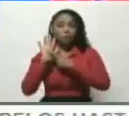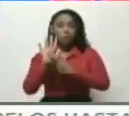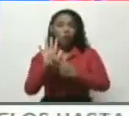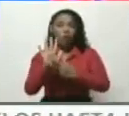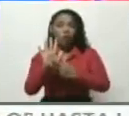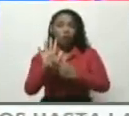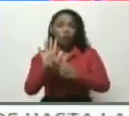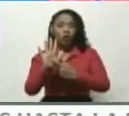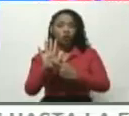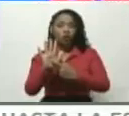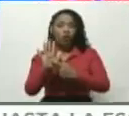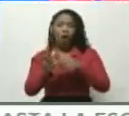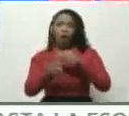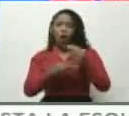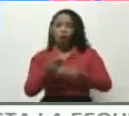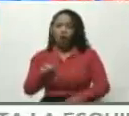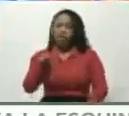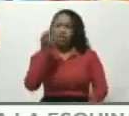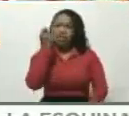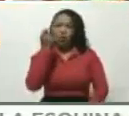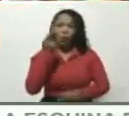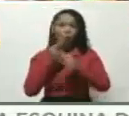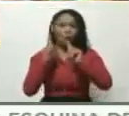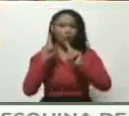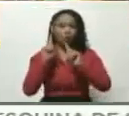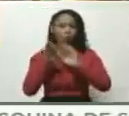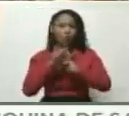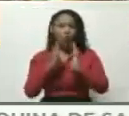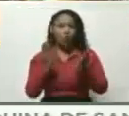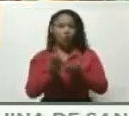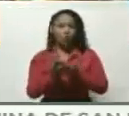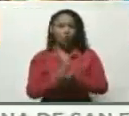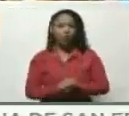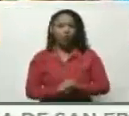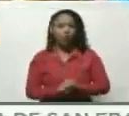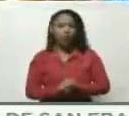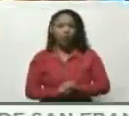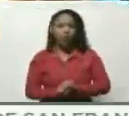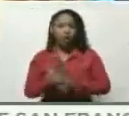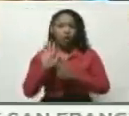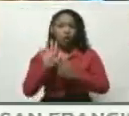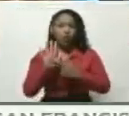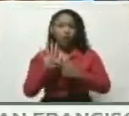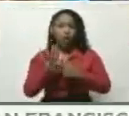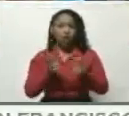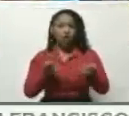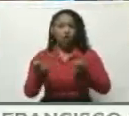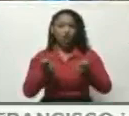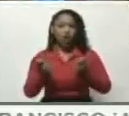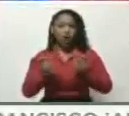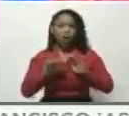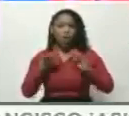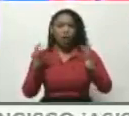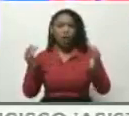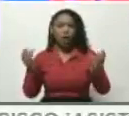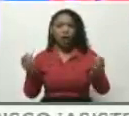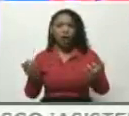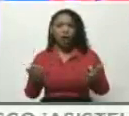dado ejemplo como ningún otro al mundo. lo dio en el control de la pandemia.